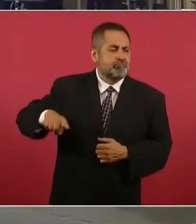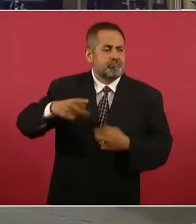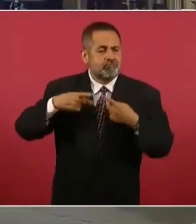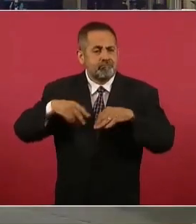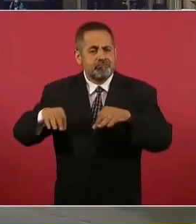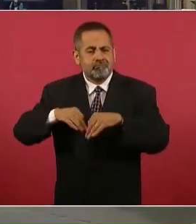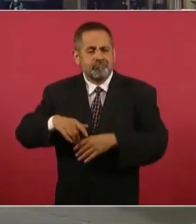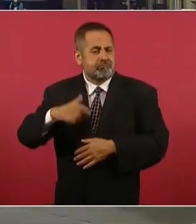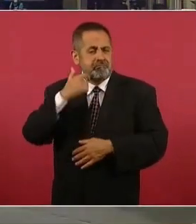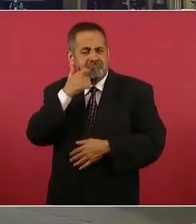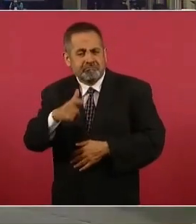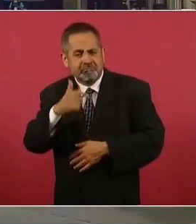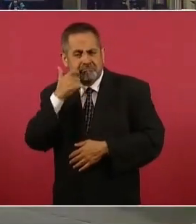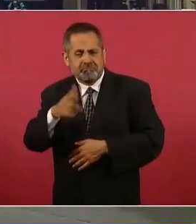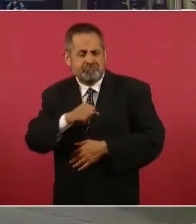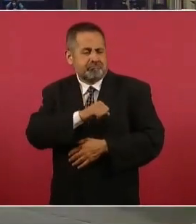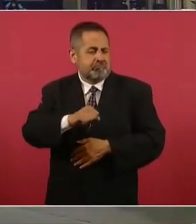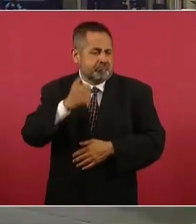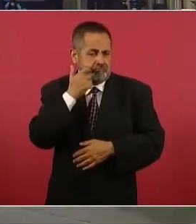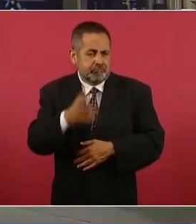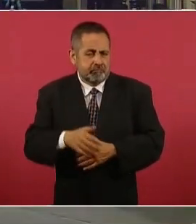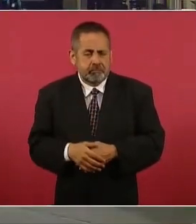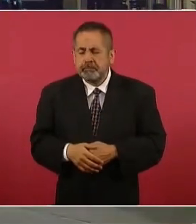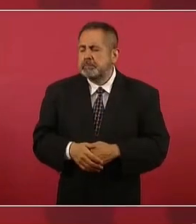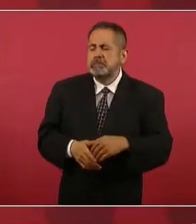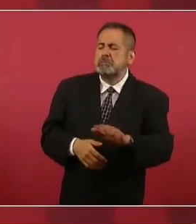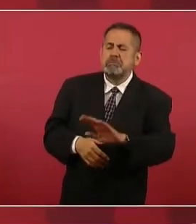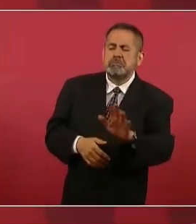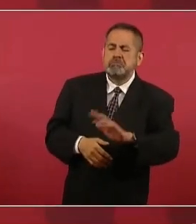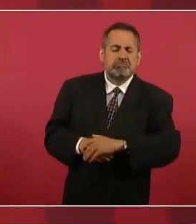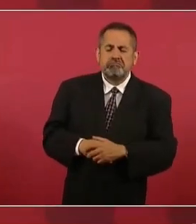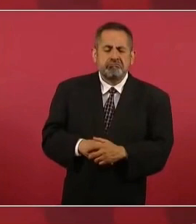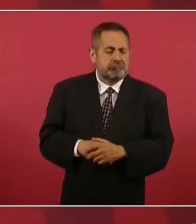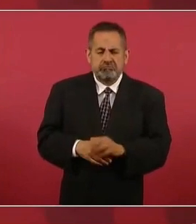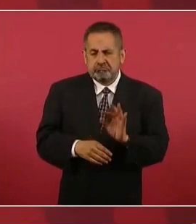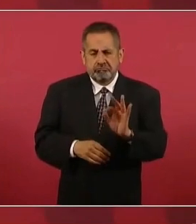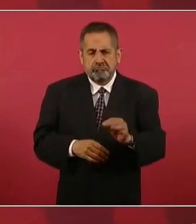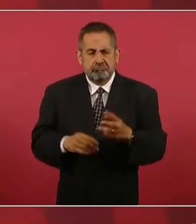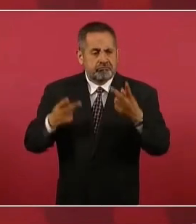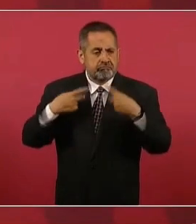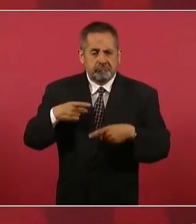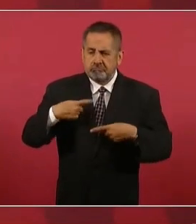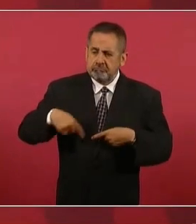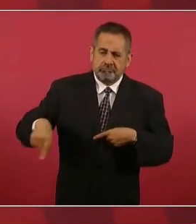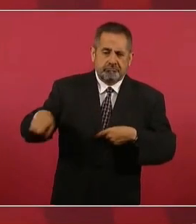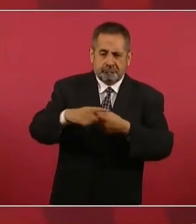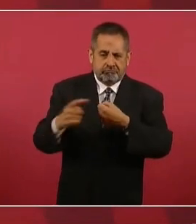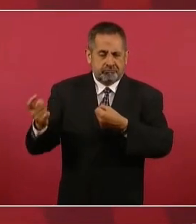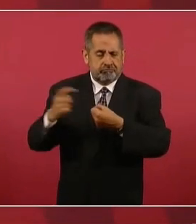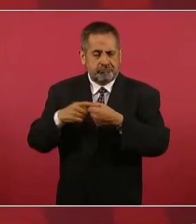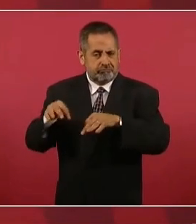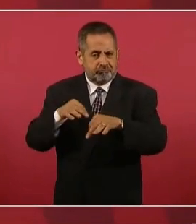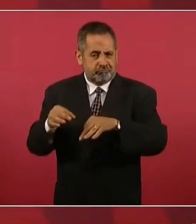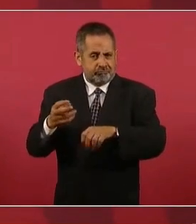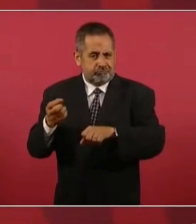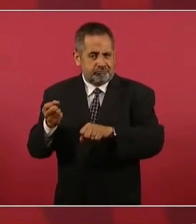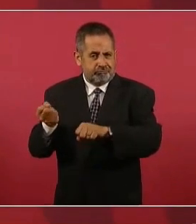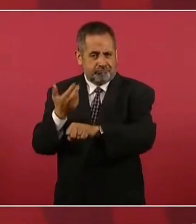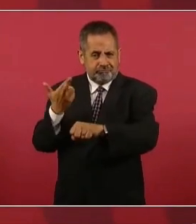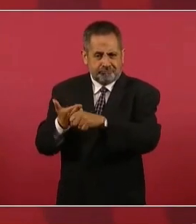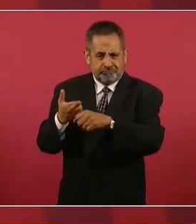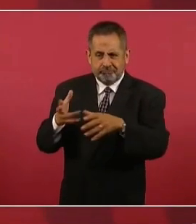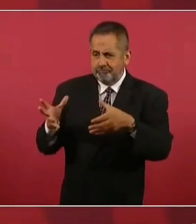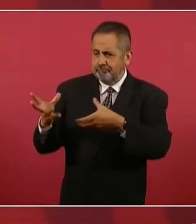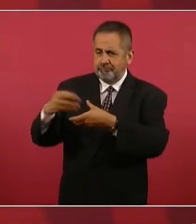de algunos grupos de poder anterior? No. La verdad que los trabajadores al servicio del Estado